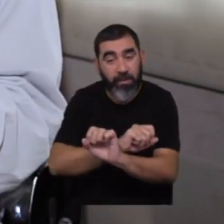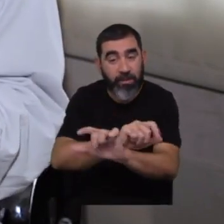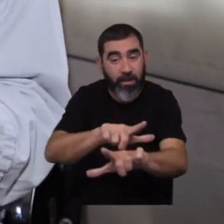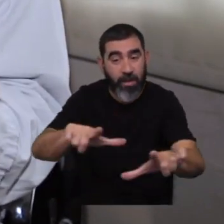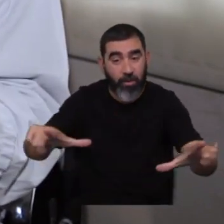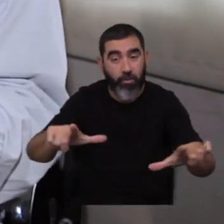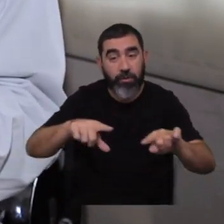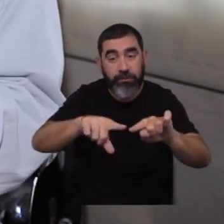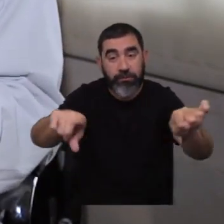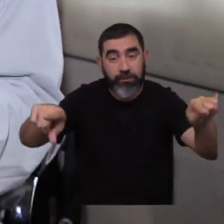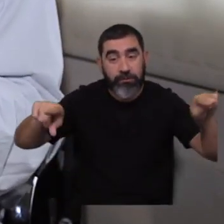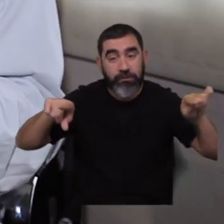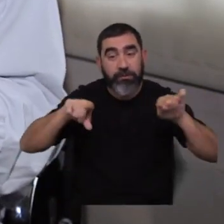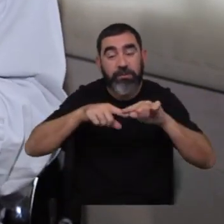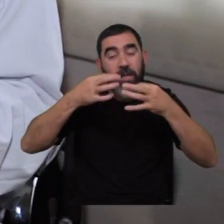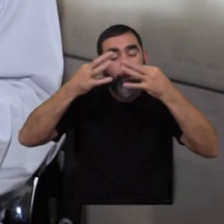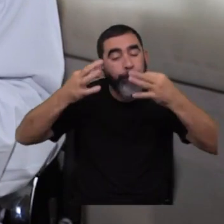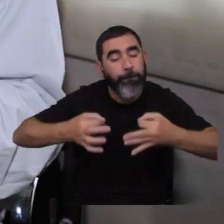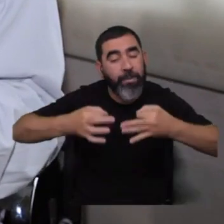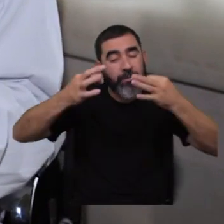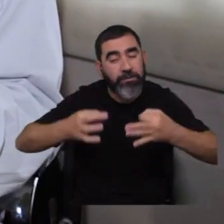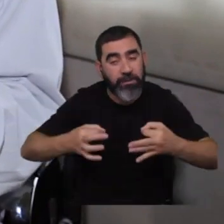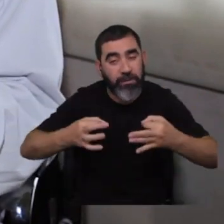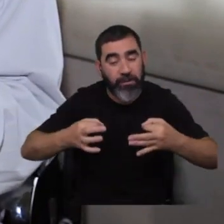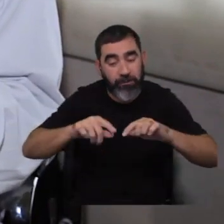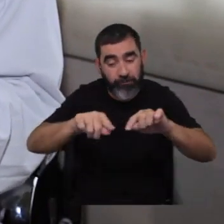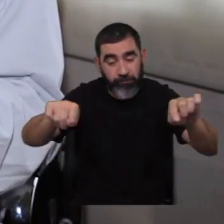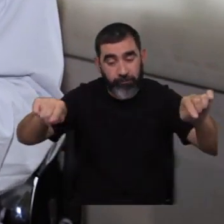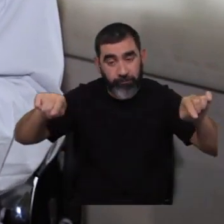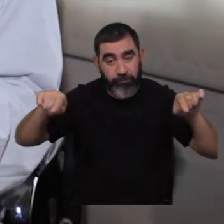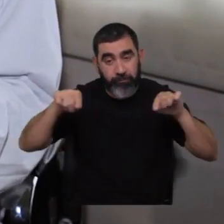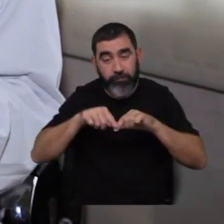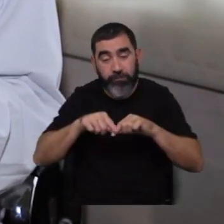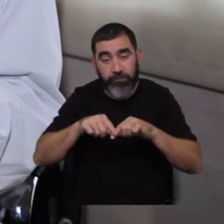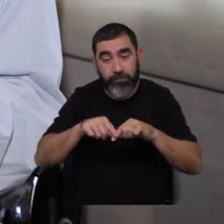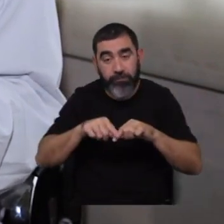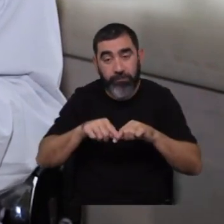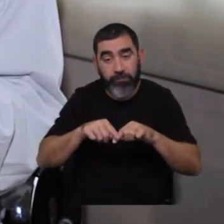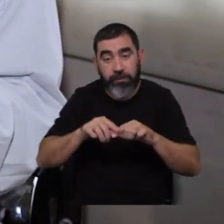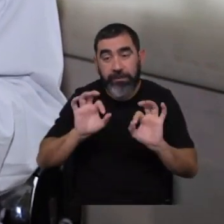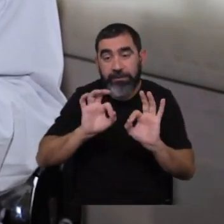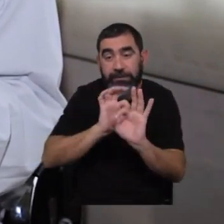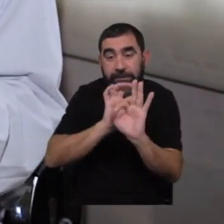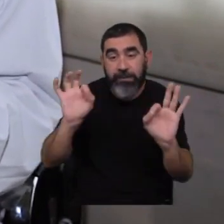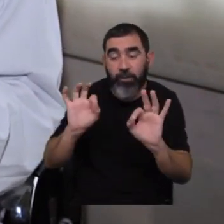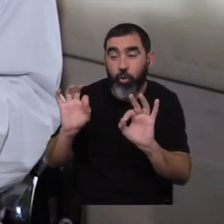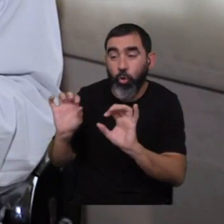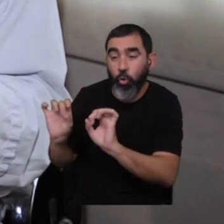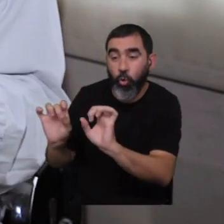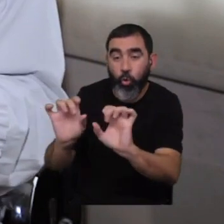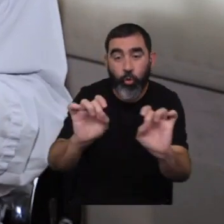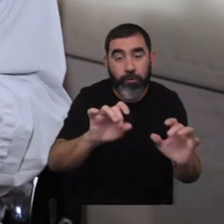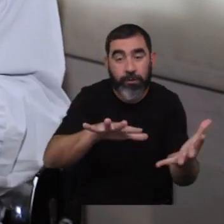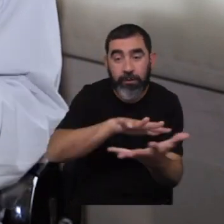en una sala especial, que es una ECFlow 90, que es la que mantiene cero nivel de bacterias en